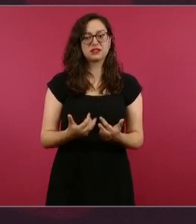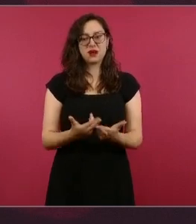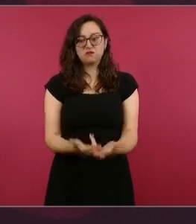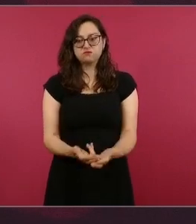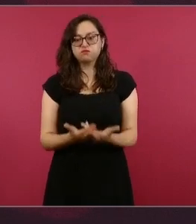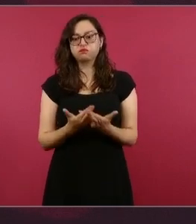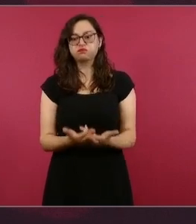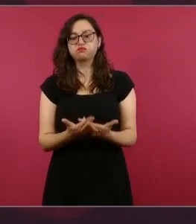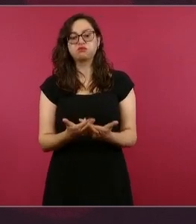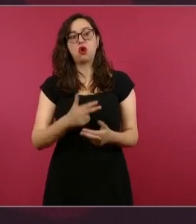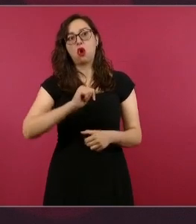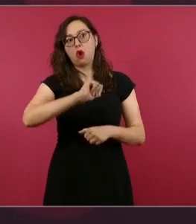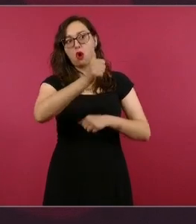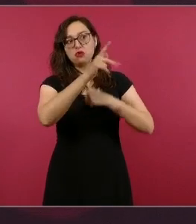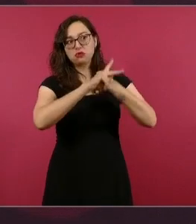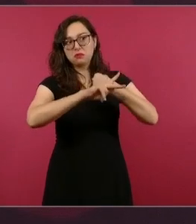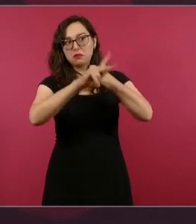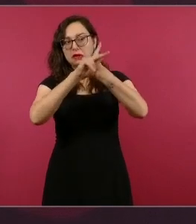otros países.